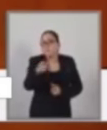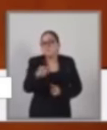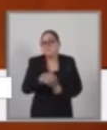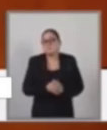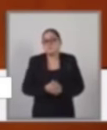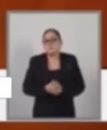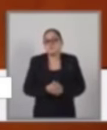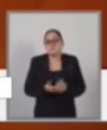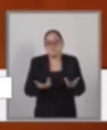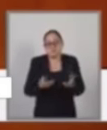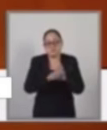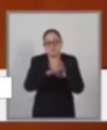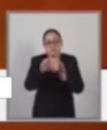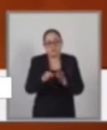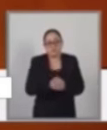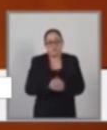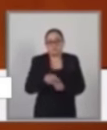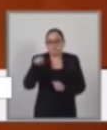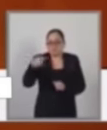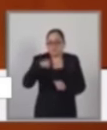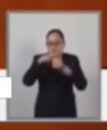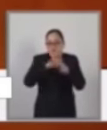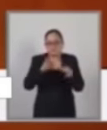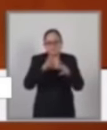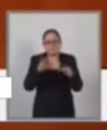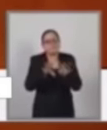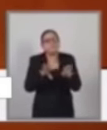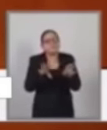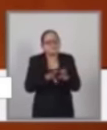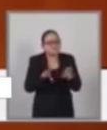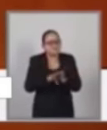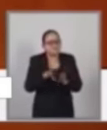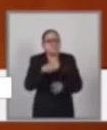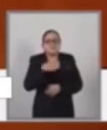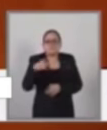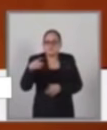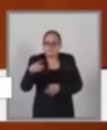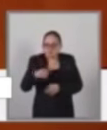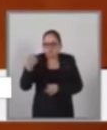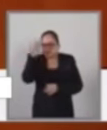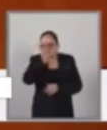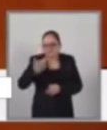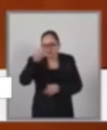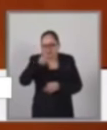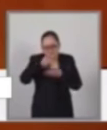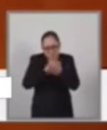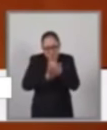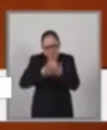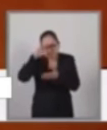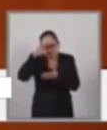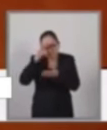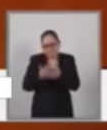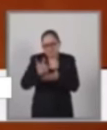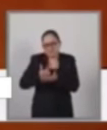en última instancia, quiera sí o no, es el titular del Ejecutivo Federal. Se necesitan muchos recursos que él